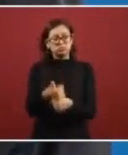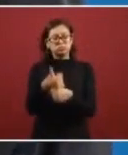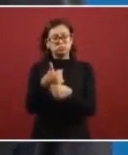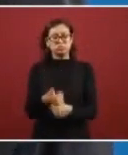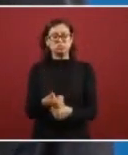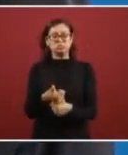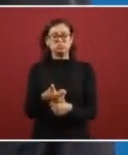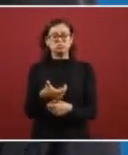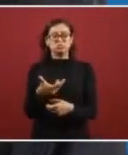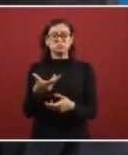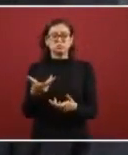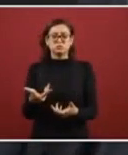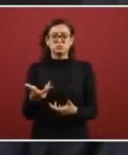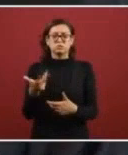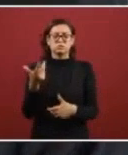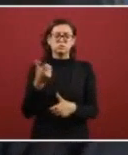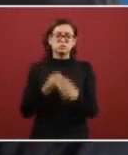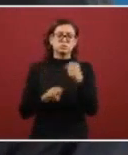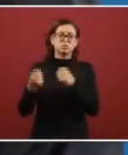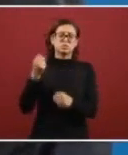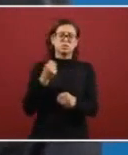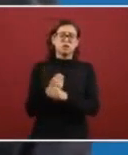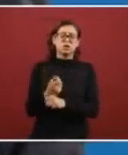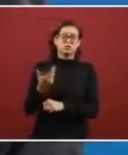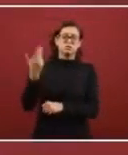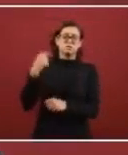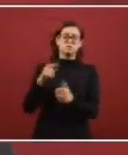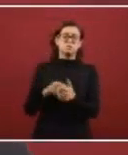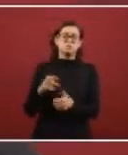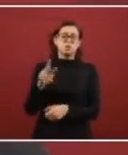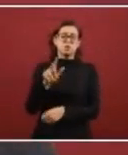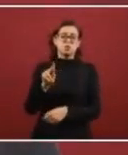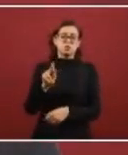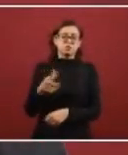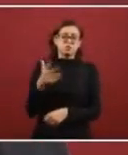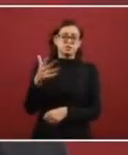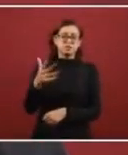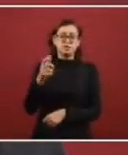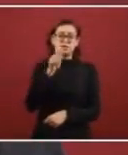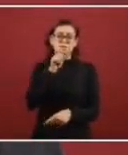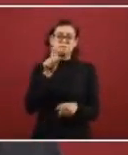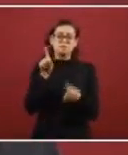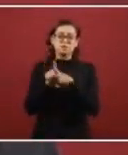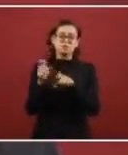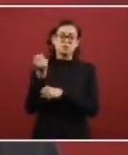de el 85 y de